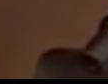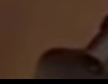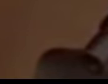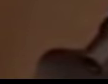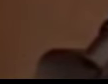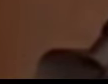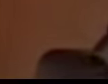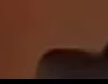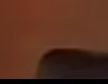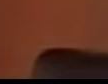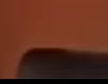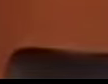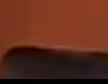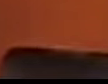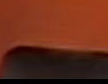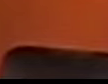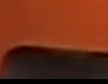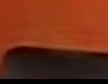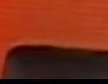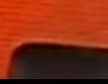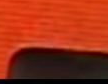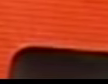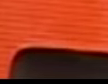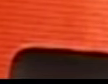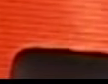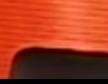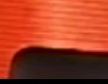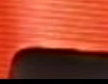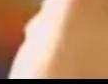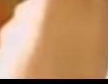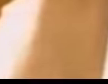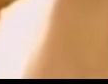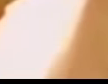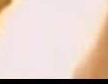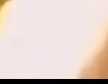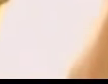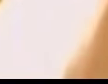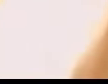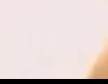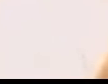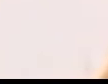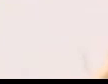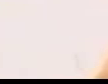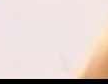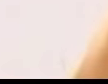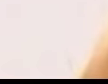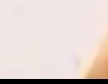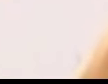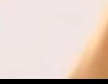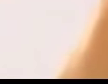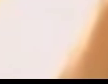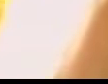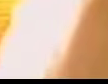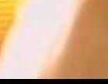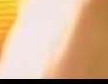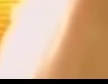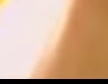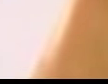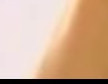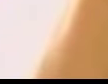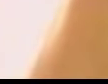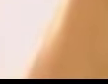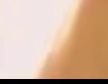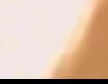del campo, yo no sé esas cosas. ¿Qué es rafting? Sí. La verdad que son anglicismos, es navegar en esas balsas por